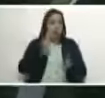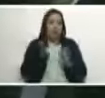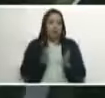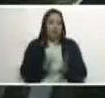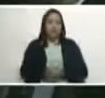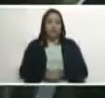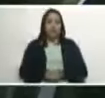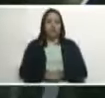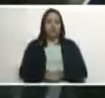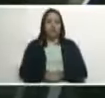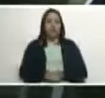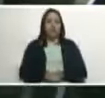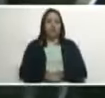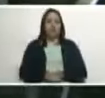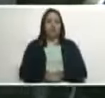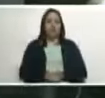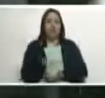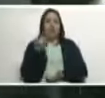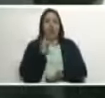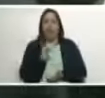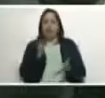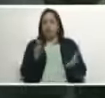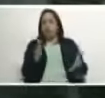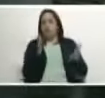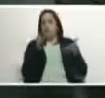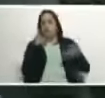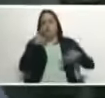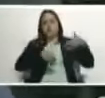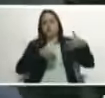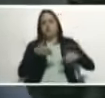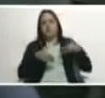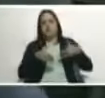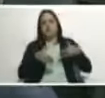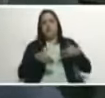Tuvieron una rimbombante victoria electoral.